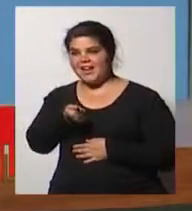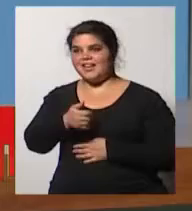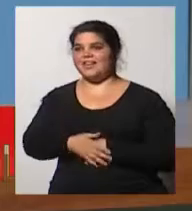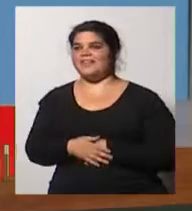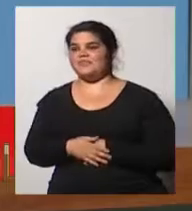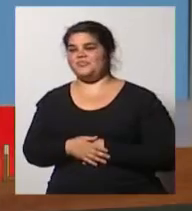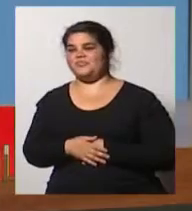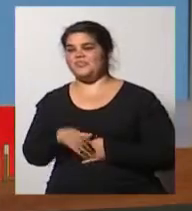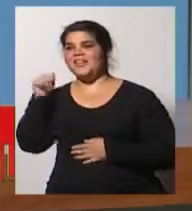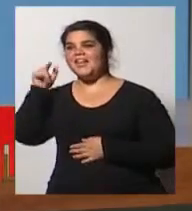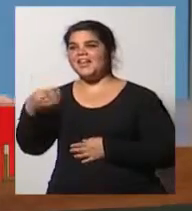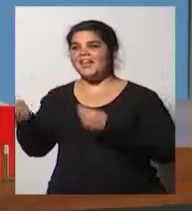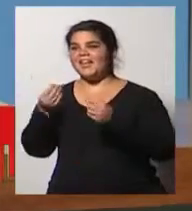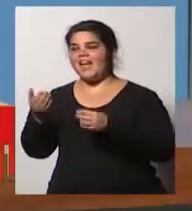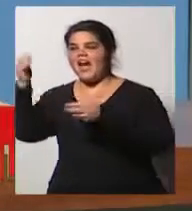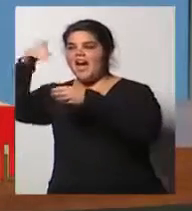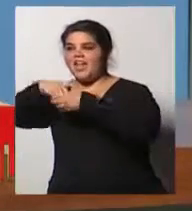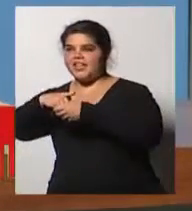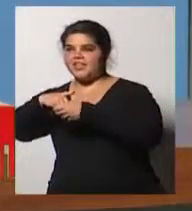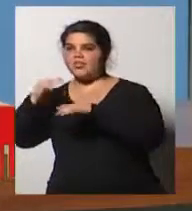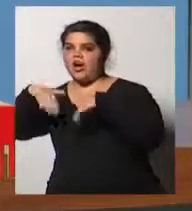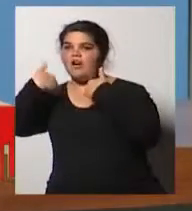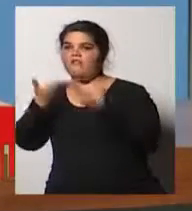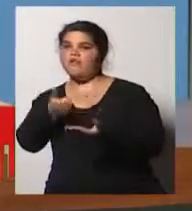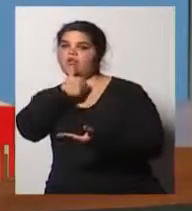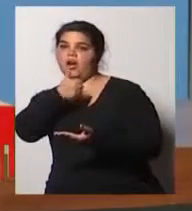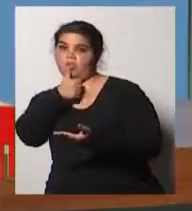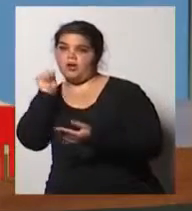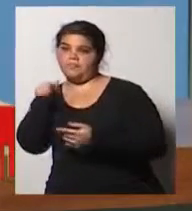Lavallero, que es integrante de la Asamblea por el Agua. Bien.